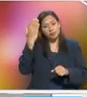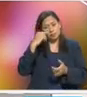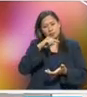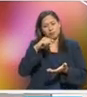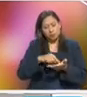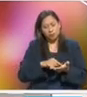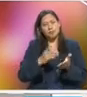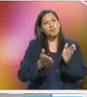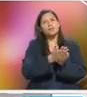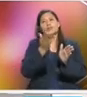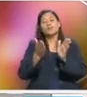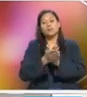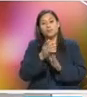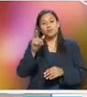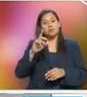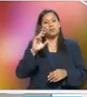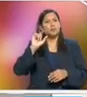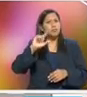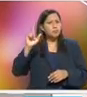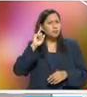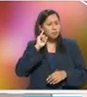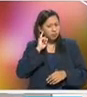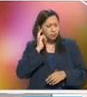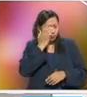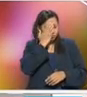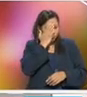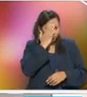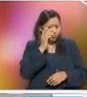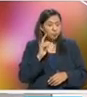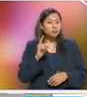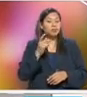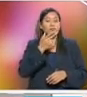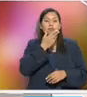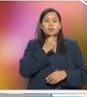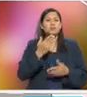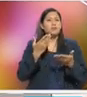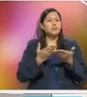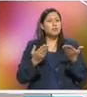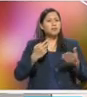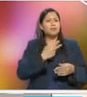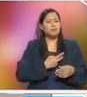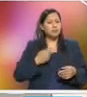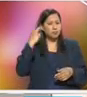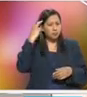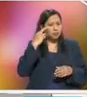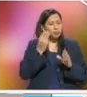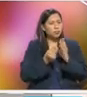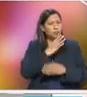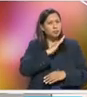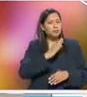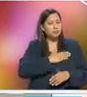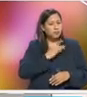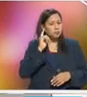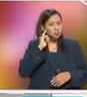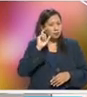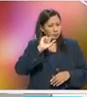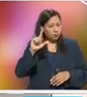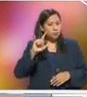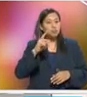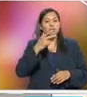se construían. Era tanta su fama que llegó a oídos del entonces virrey de la Nueva España, el